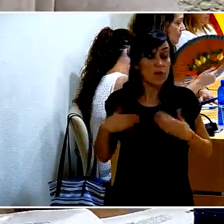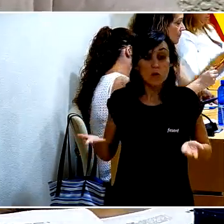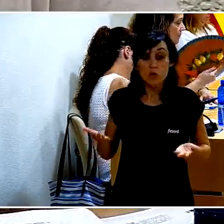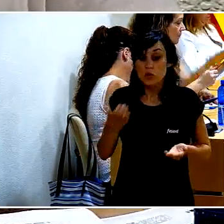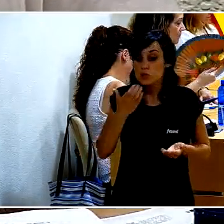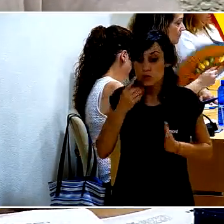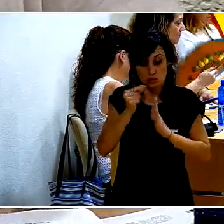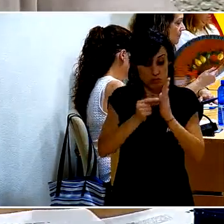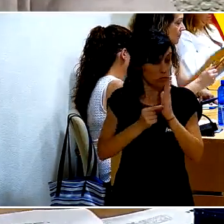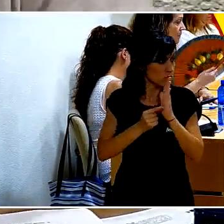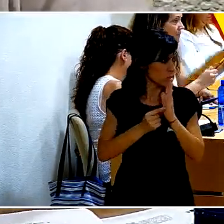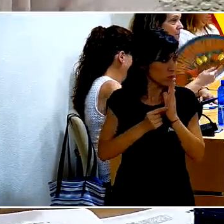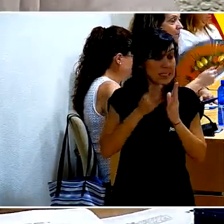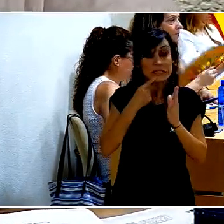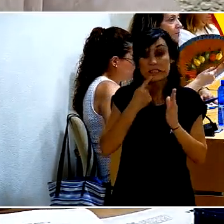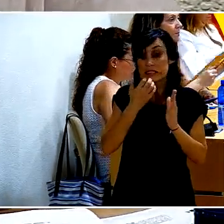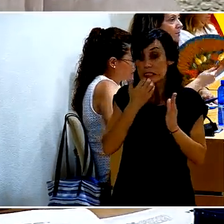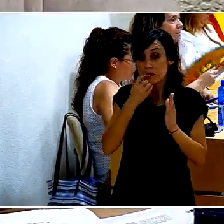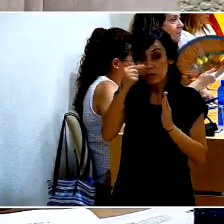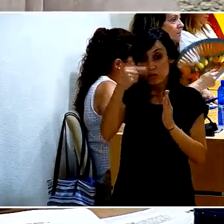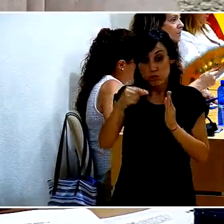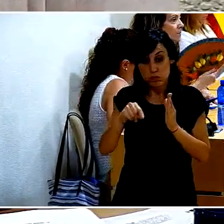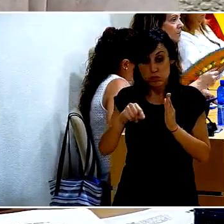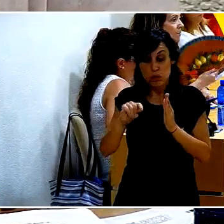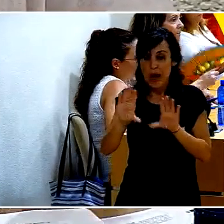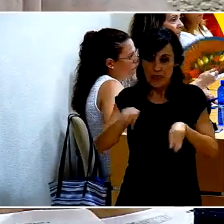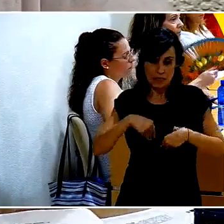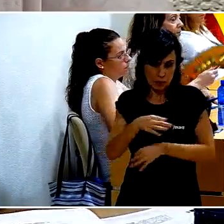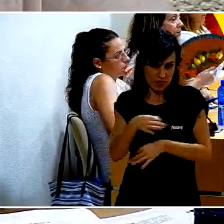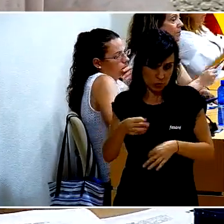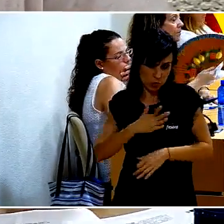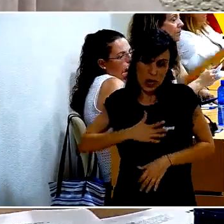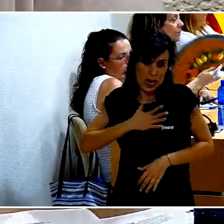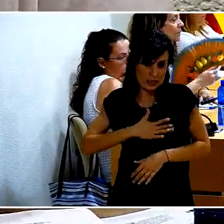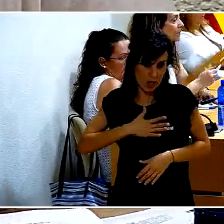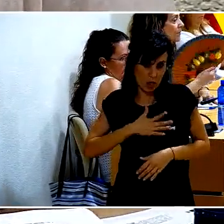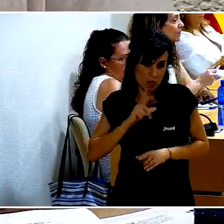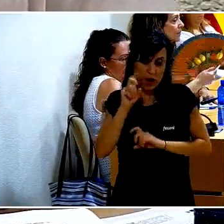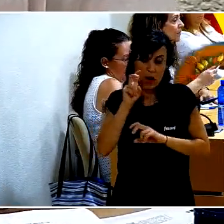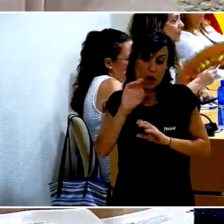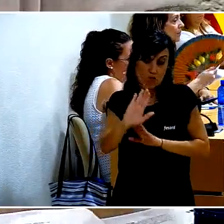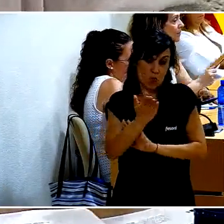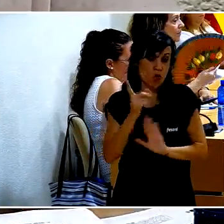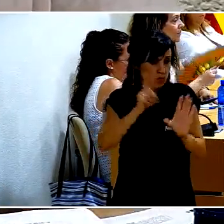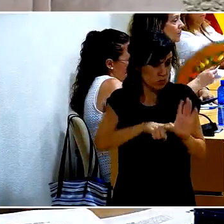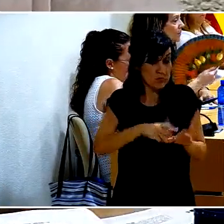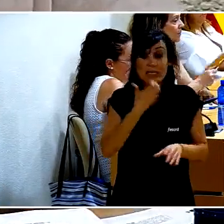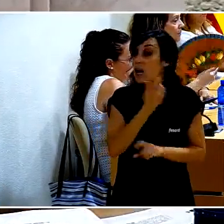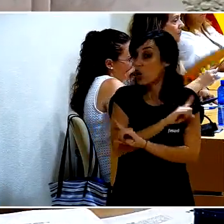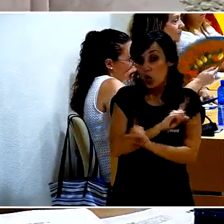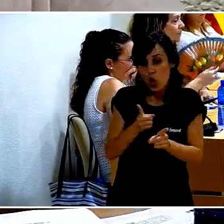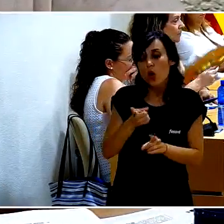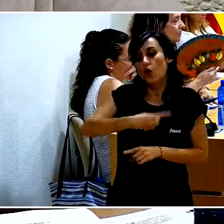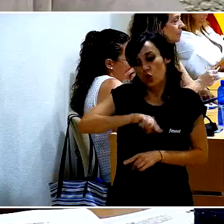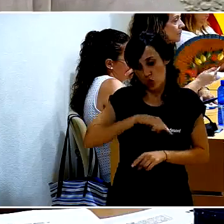aceptan las puntualizaciones expuestas, perfecto. Estaríamos encantados de formar parte de dicha moción. Y en caso contrario, votaremos, como